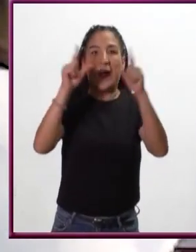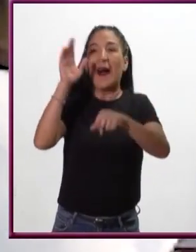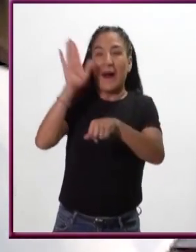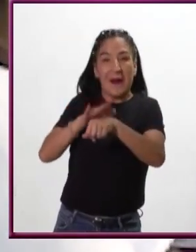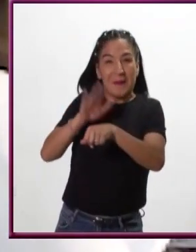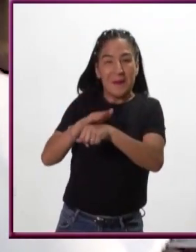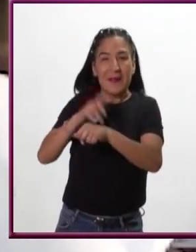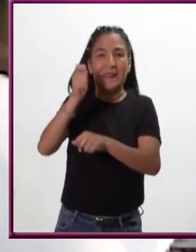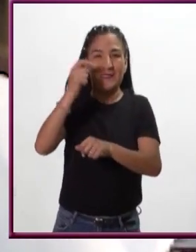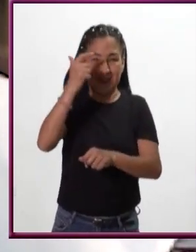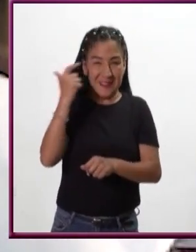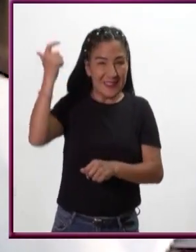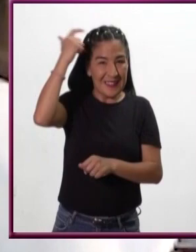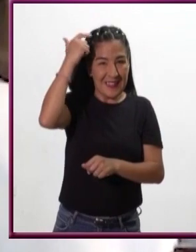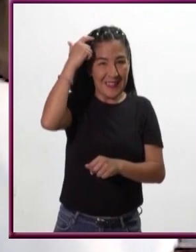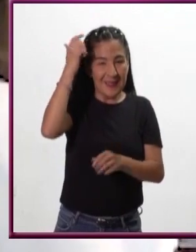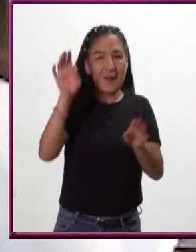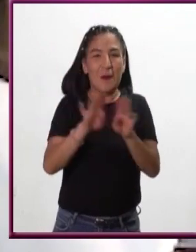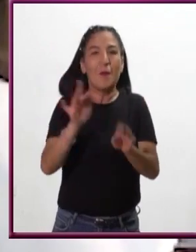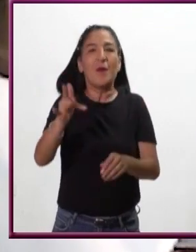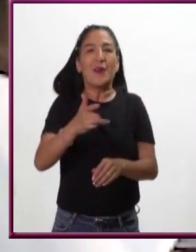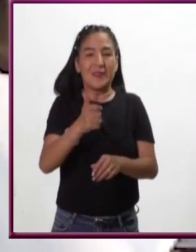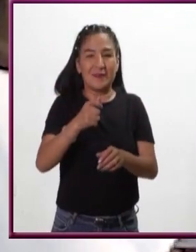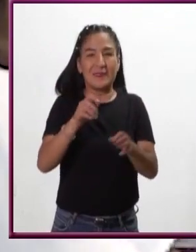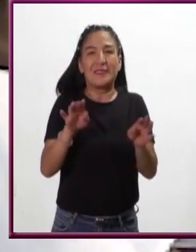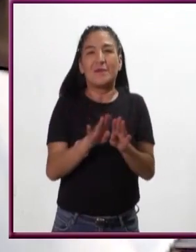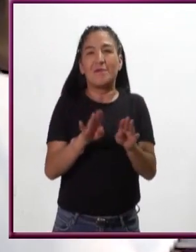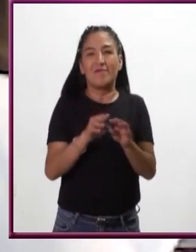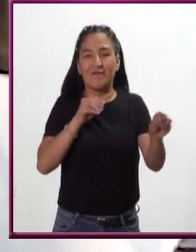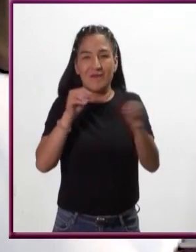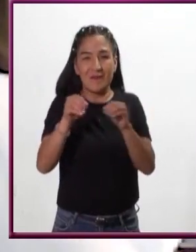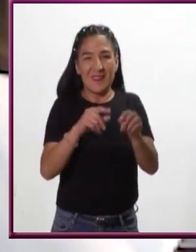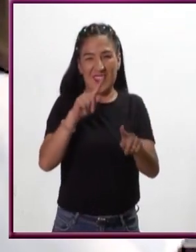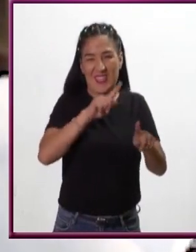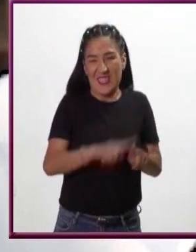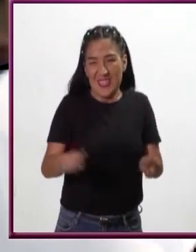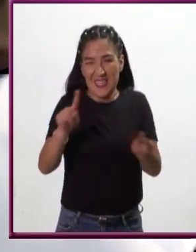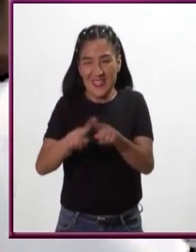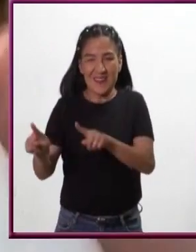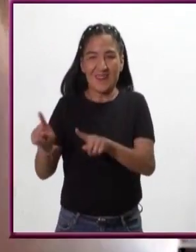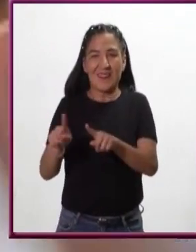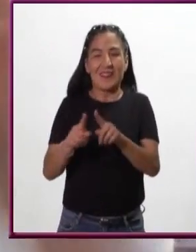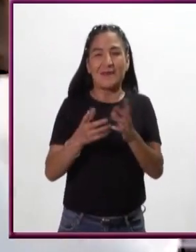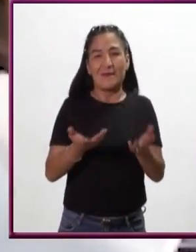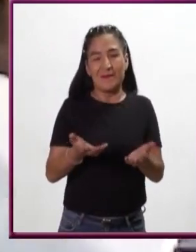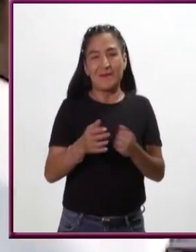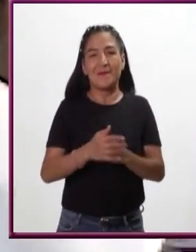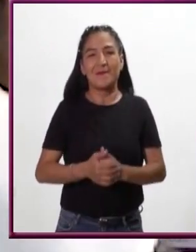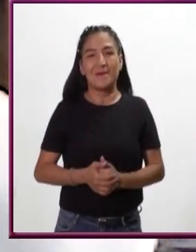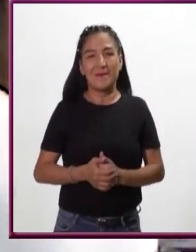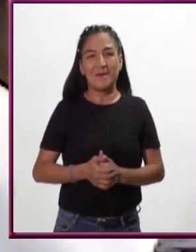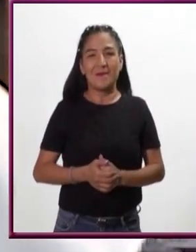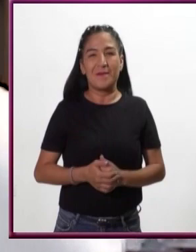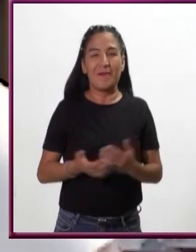esta gran cantidad de neuronas, se activan en diferentes, eh, como